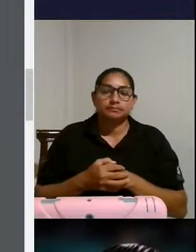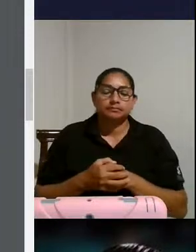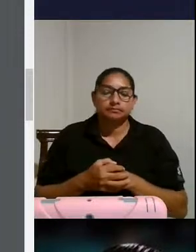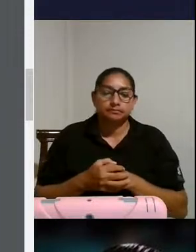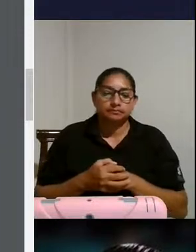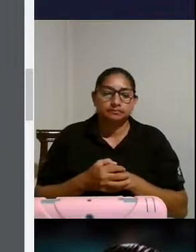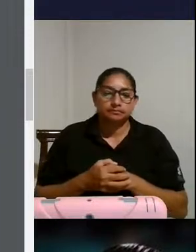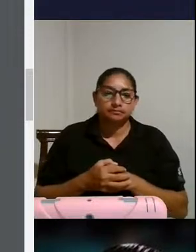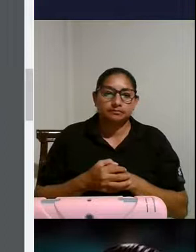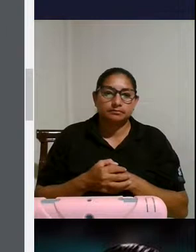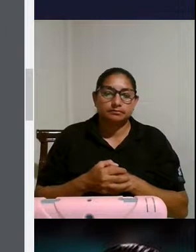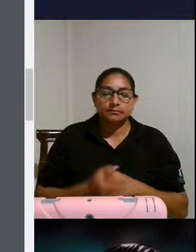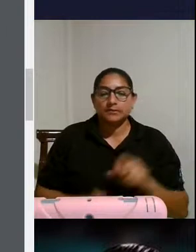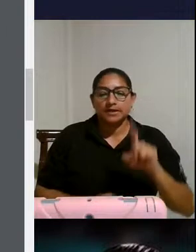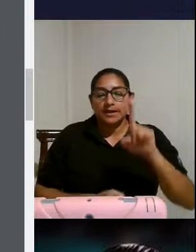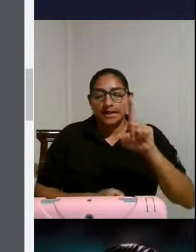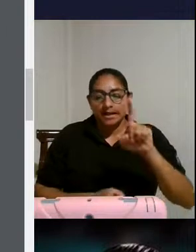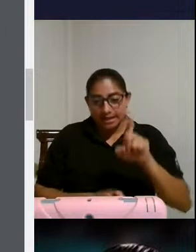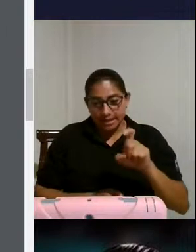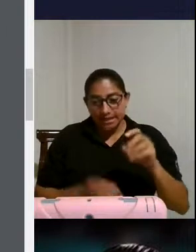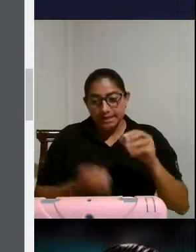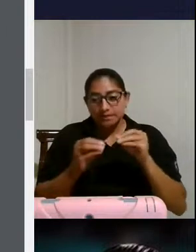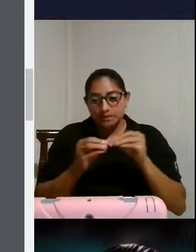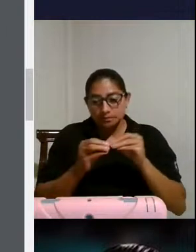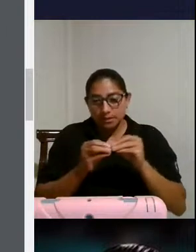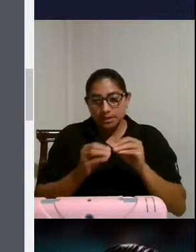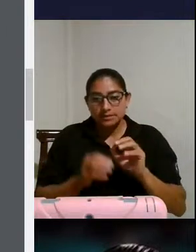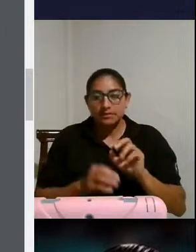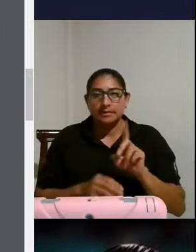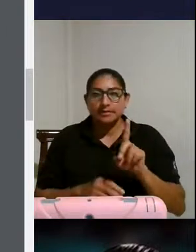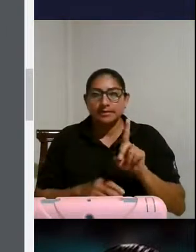sustituimos x más delta de x